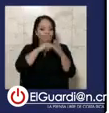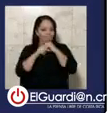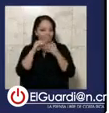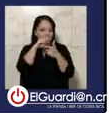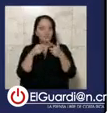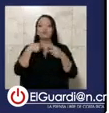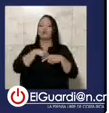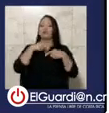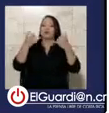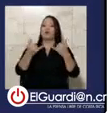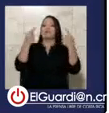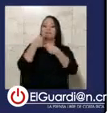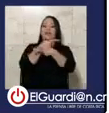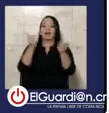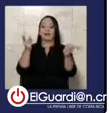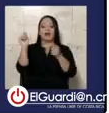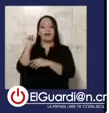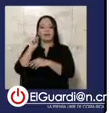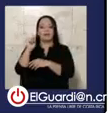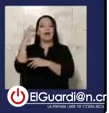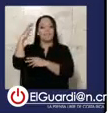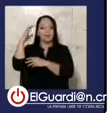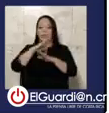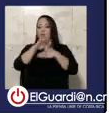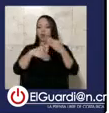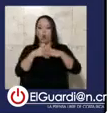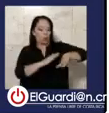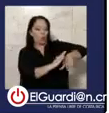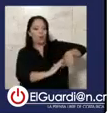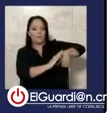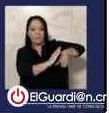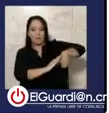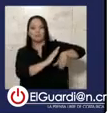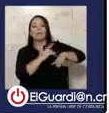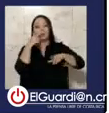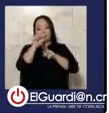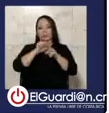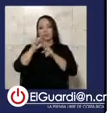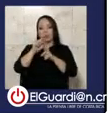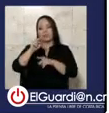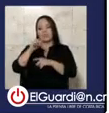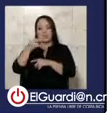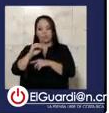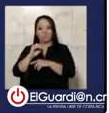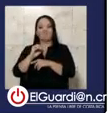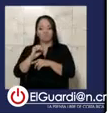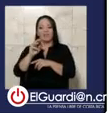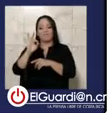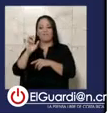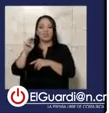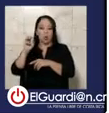de declarar alerta amarilla para todo el territorio nacional por el fenómeno del Niño. Continuaremos en el proceso